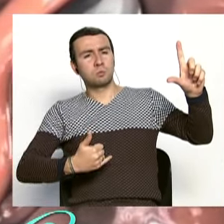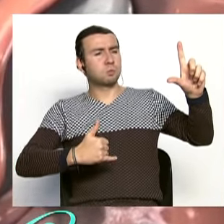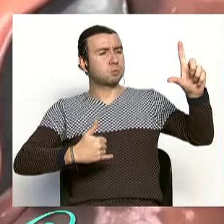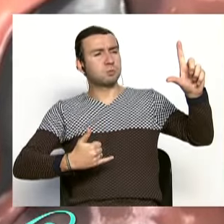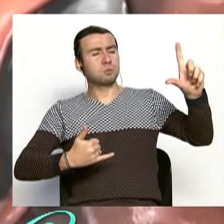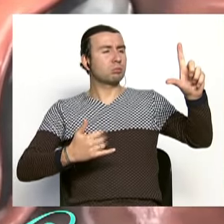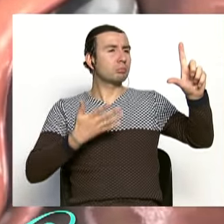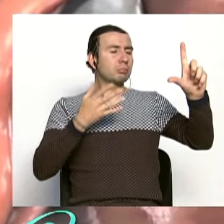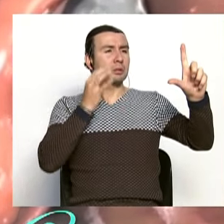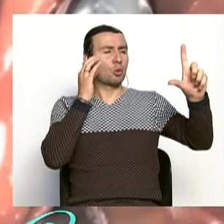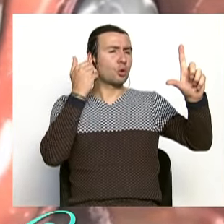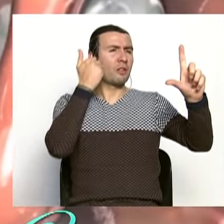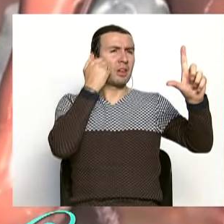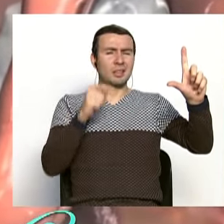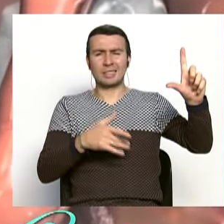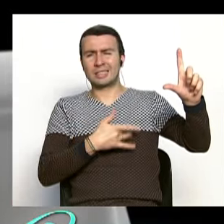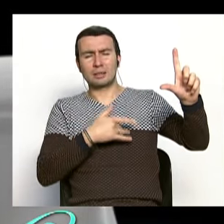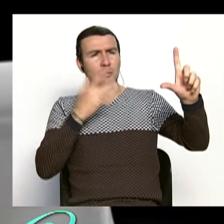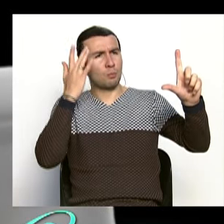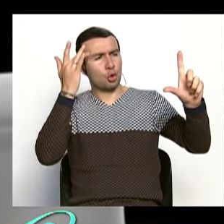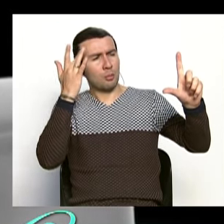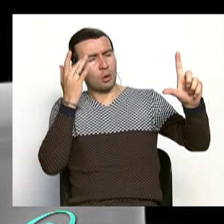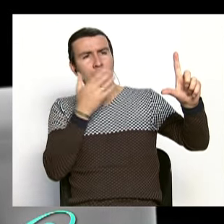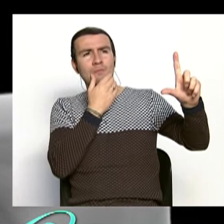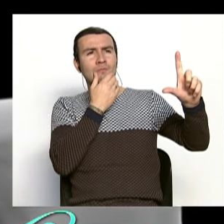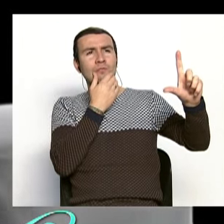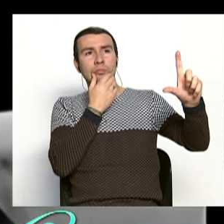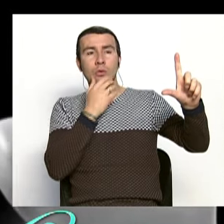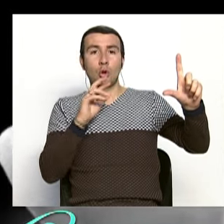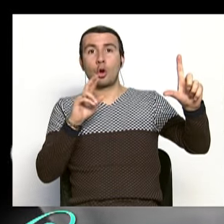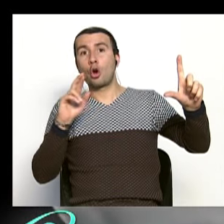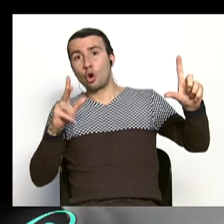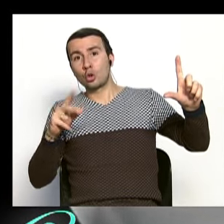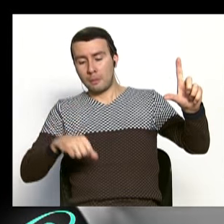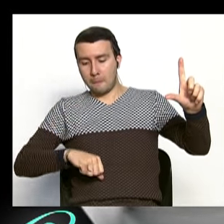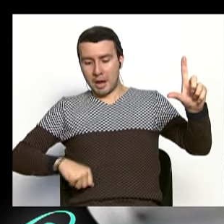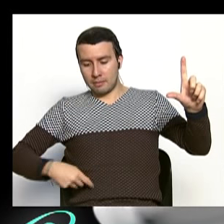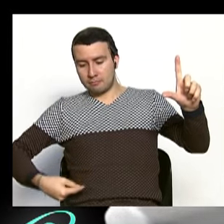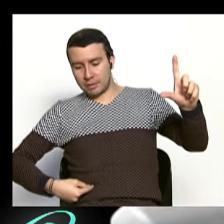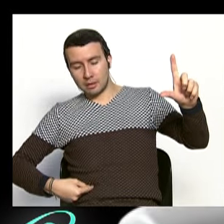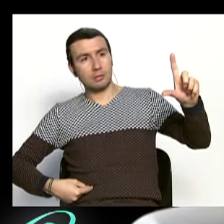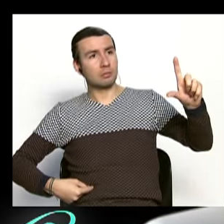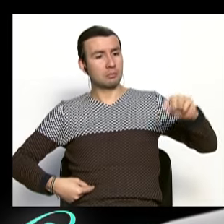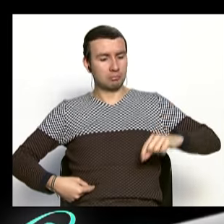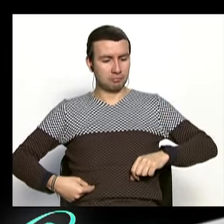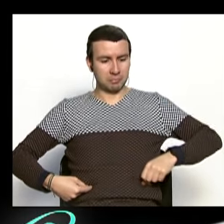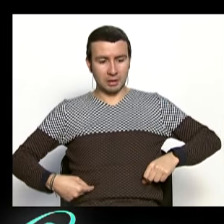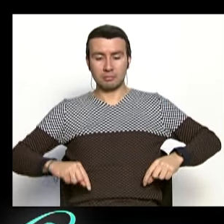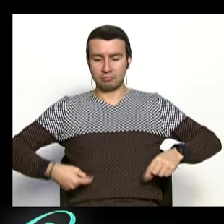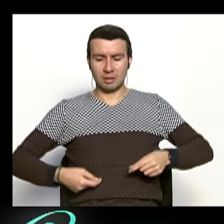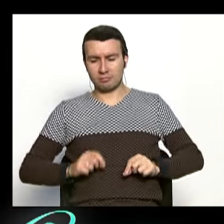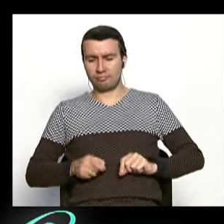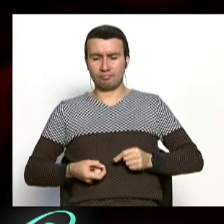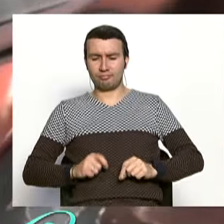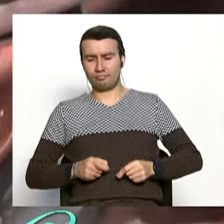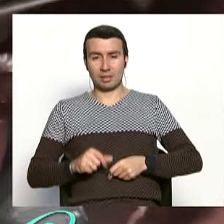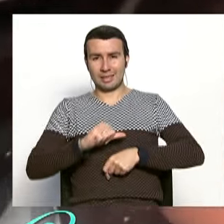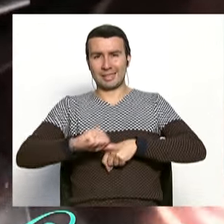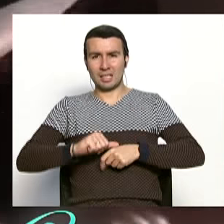enfermedad que pudieran explicar sus síntomas puede crear otros puertos a través de los cuales se pueden deslizar instrumentos estos